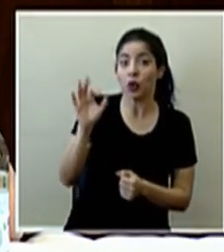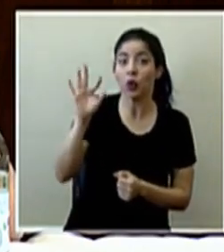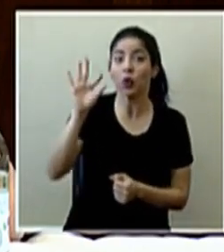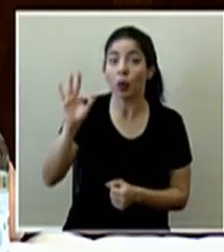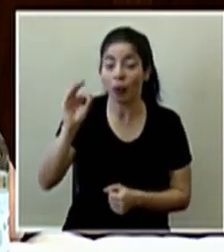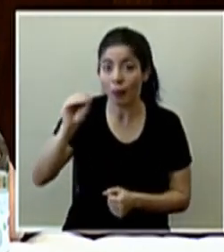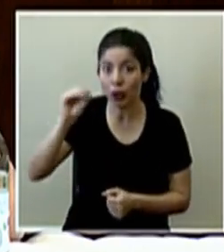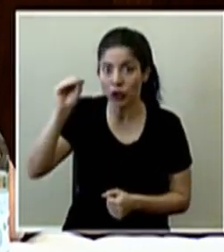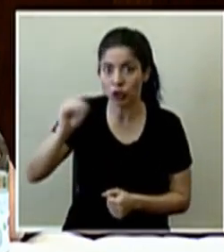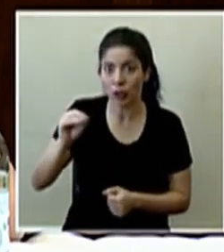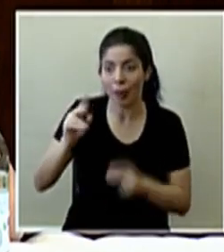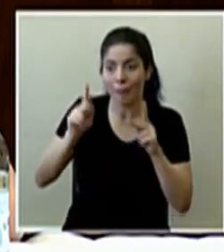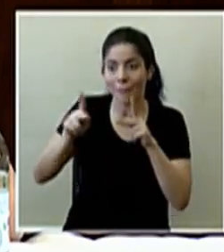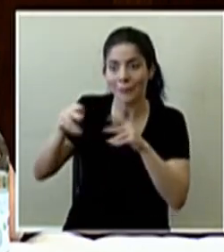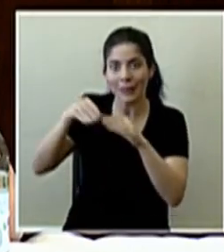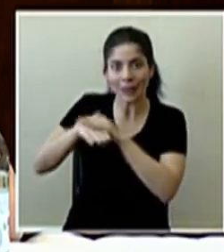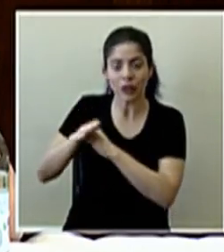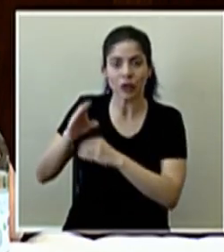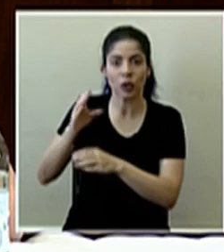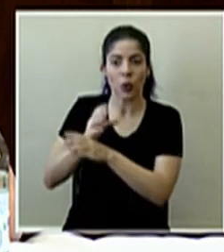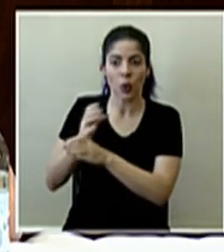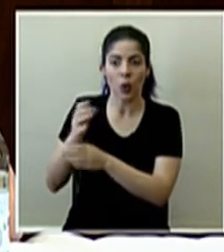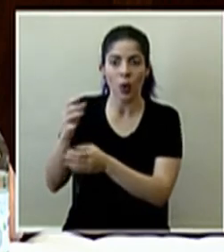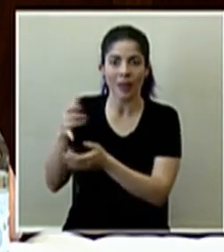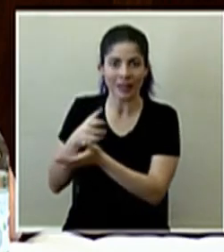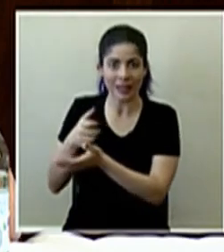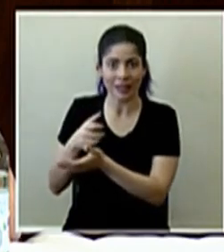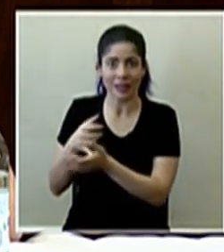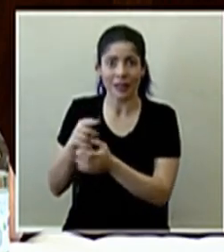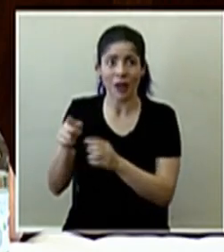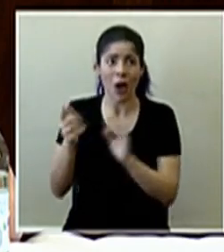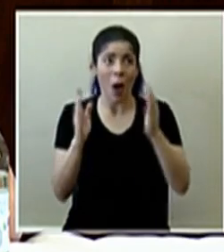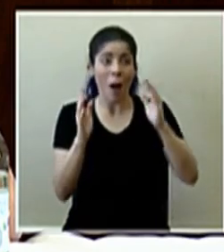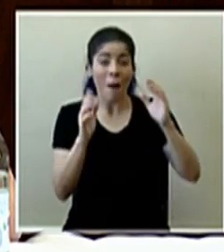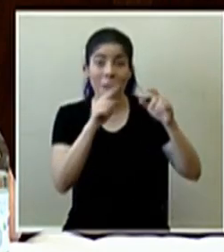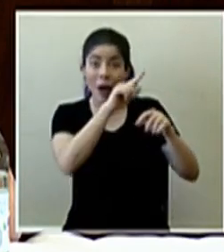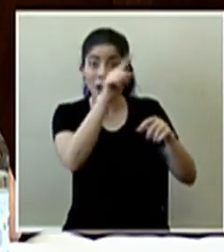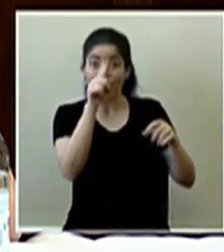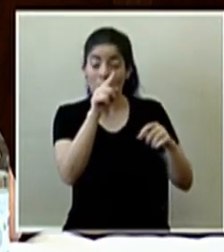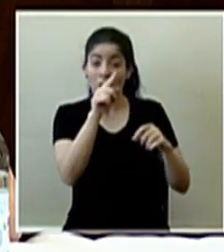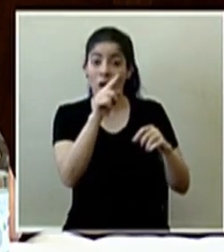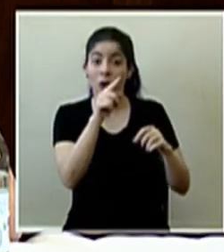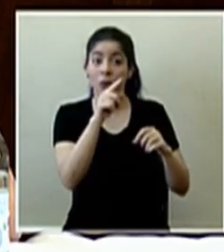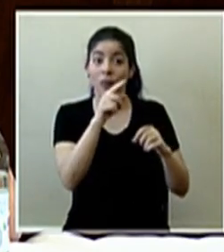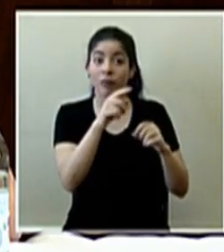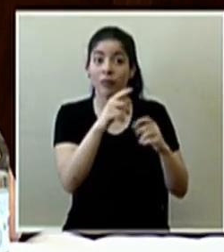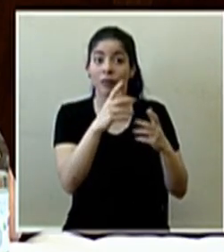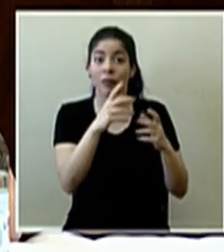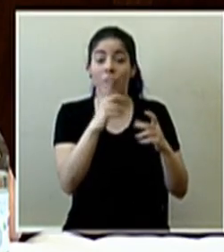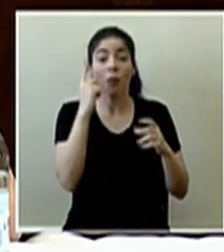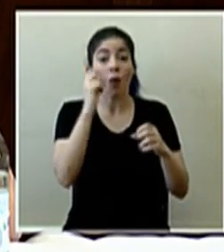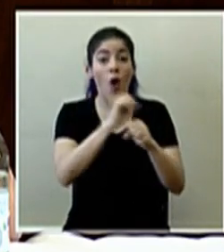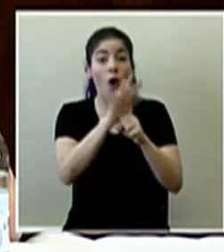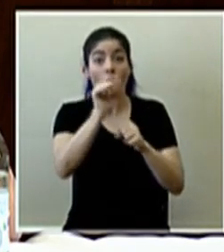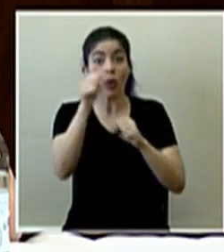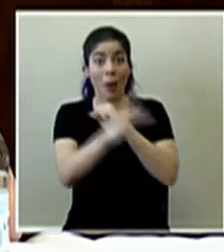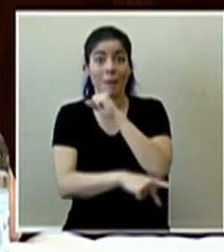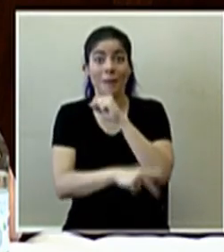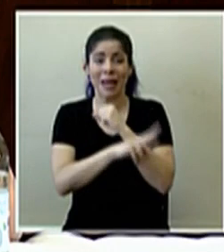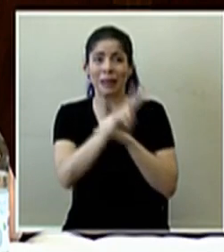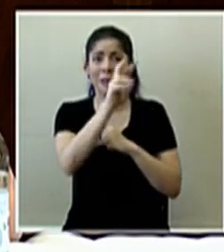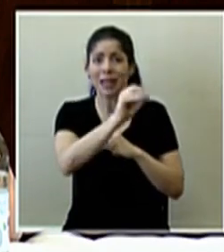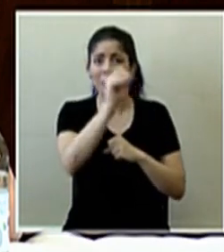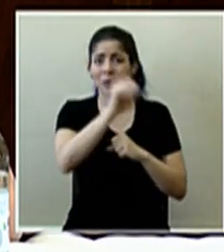casos en UCI, muy largo del 20% de los casos ingresados por COVID en otros